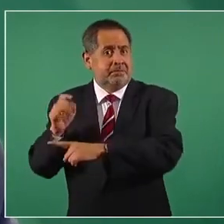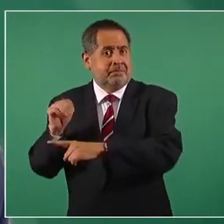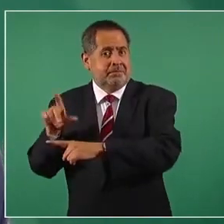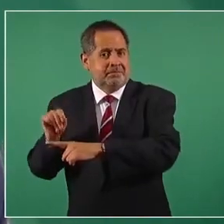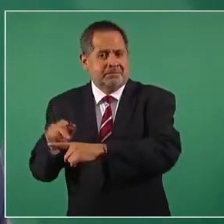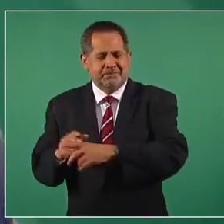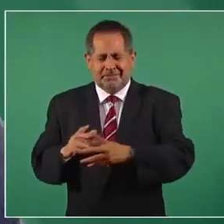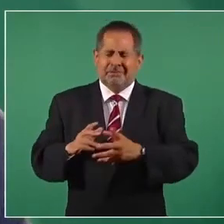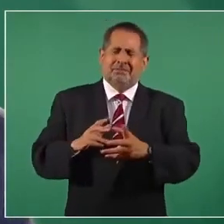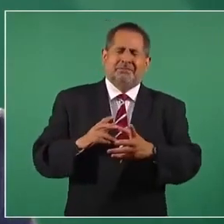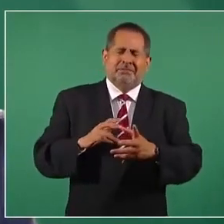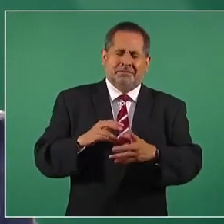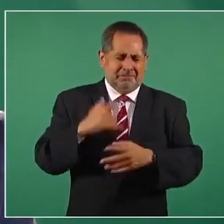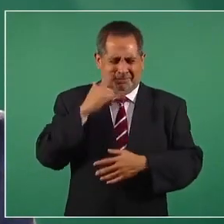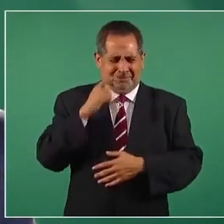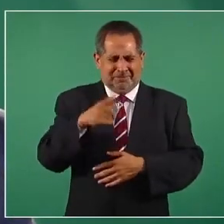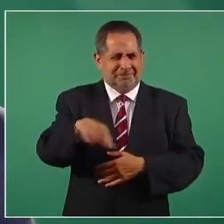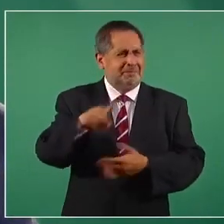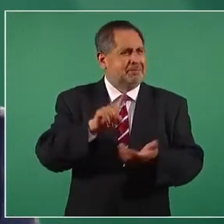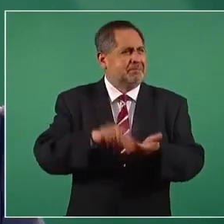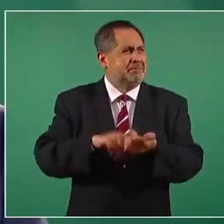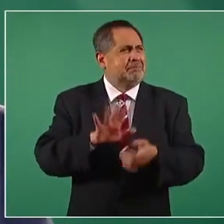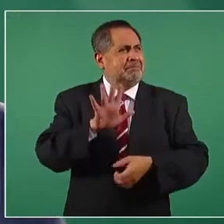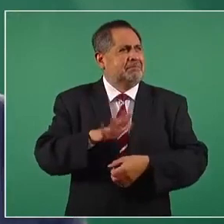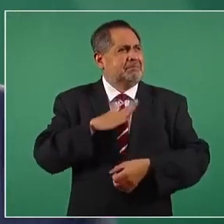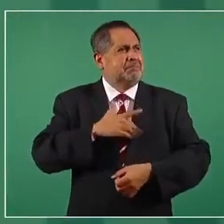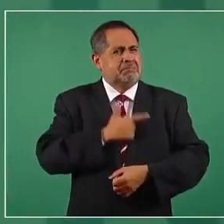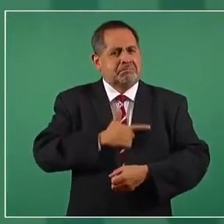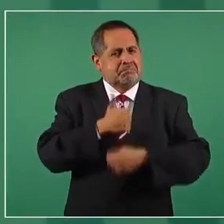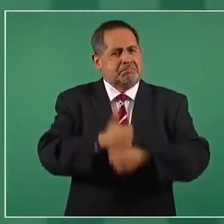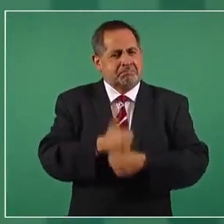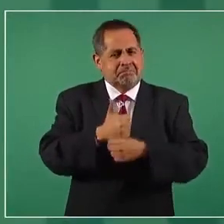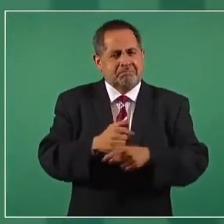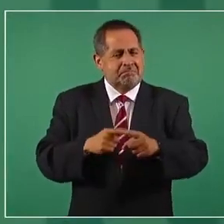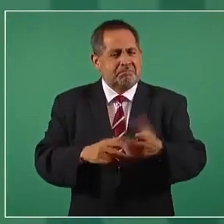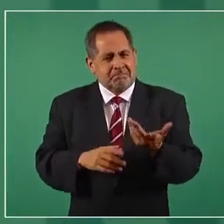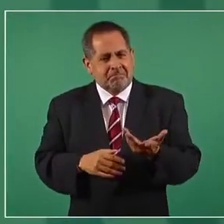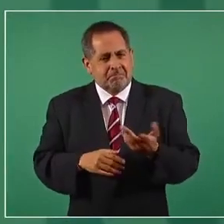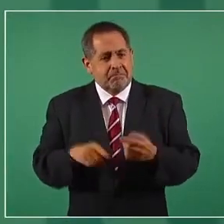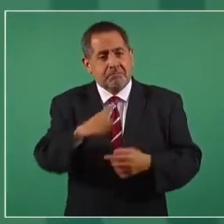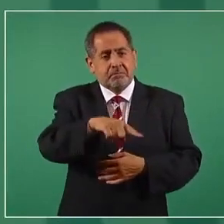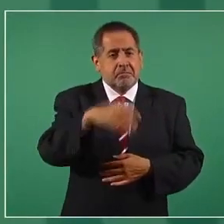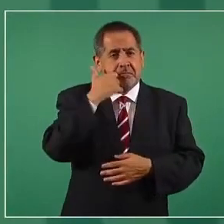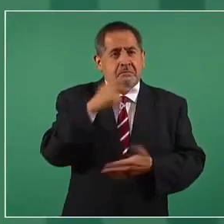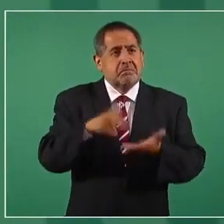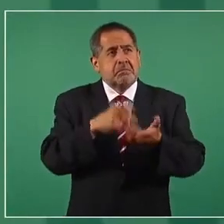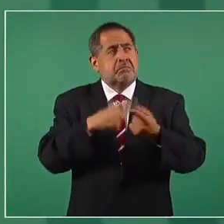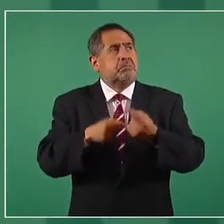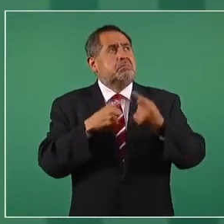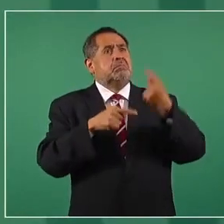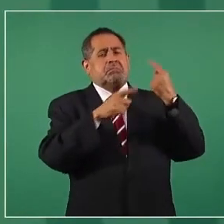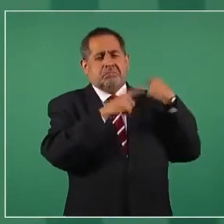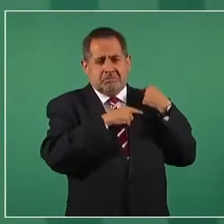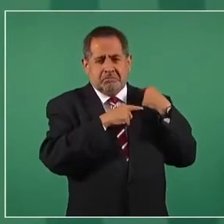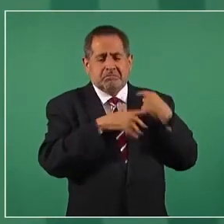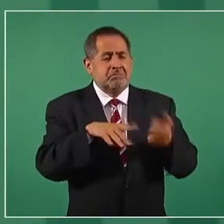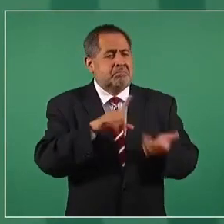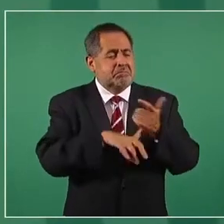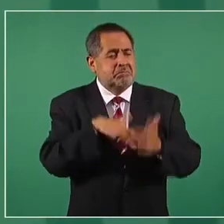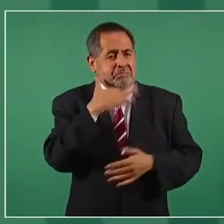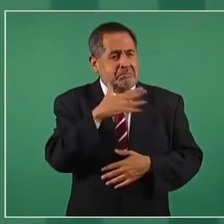Es una especie de masoquismo. Quisieran que regresaran los